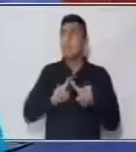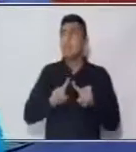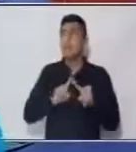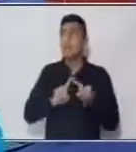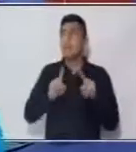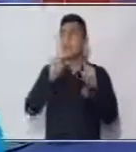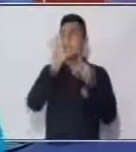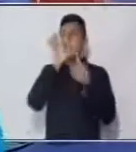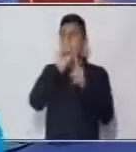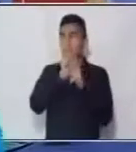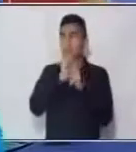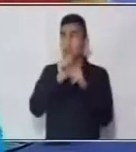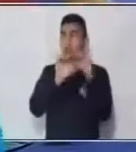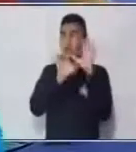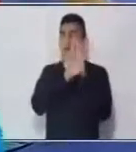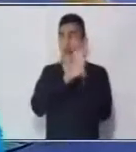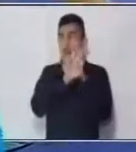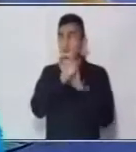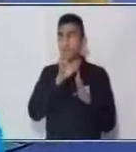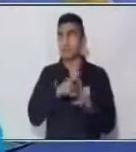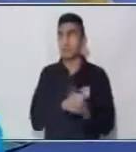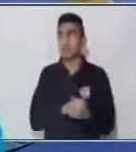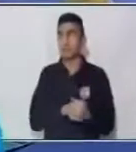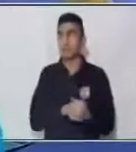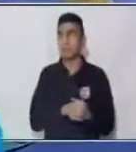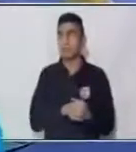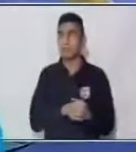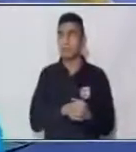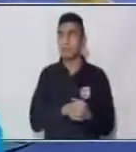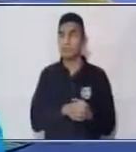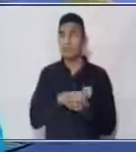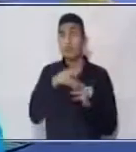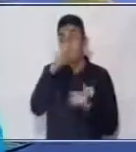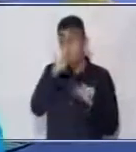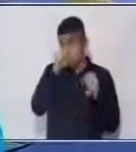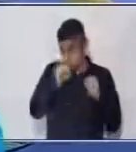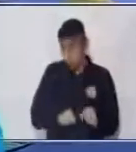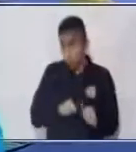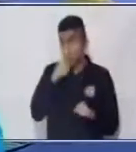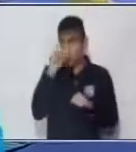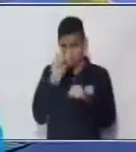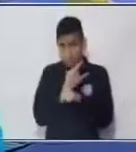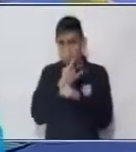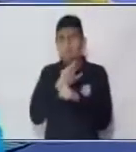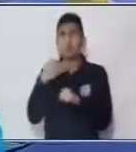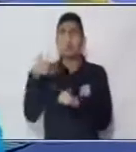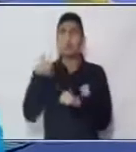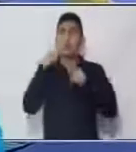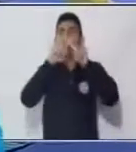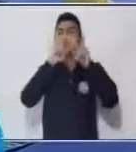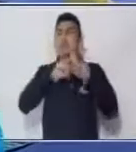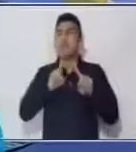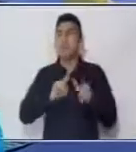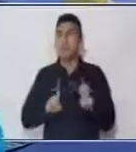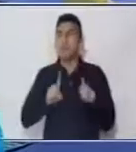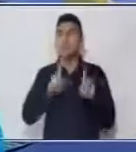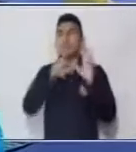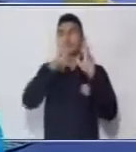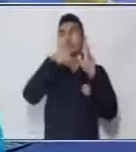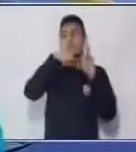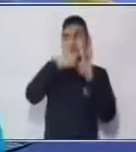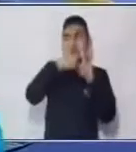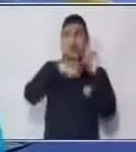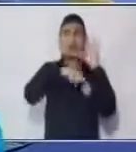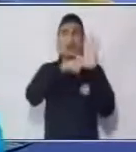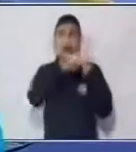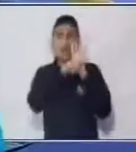matemáticas. Por ejemplo, nosotros podemos ver acá, hay diferentes operaciones, suma, resta,